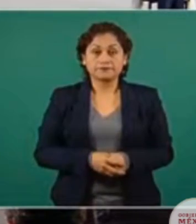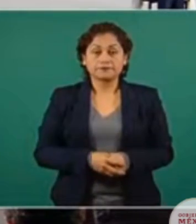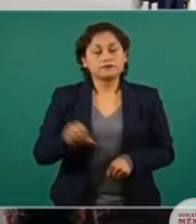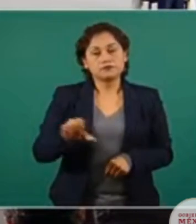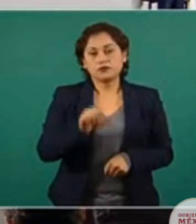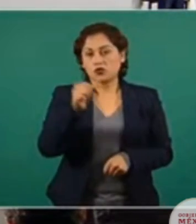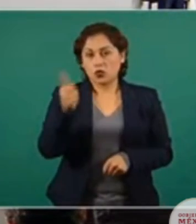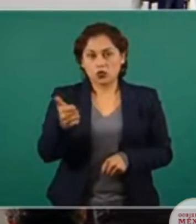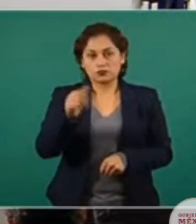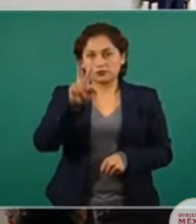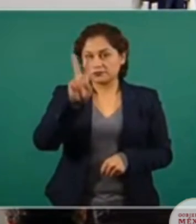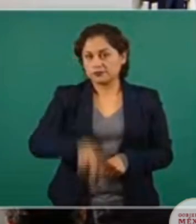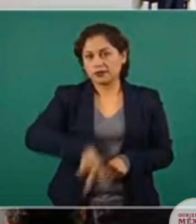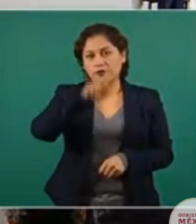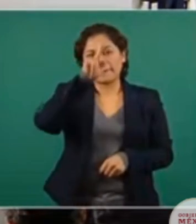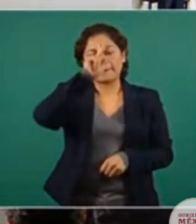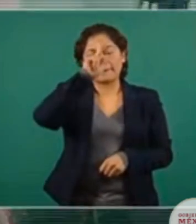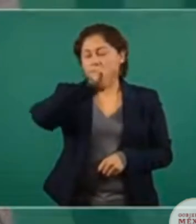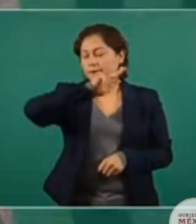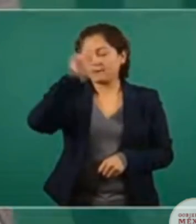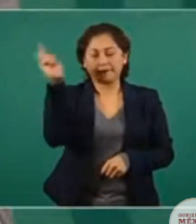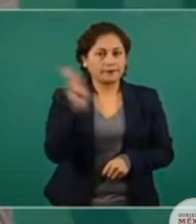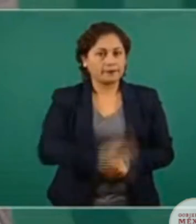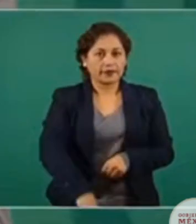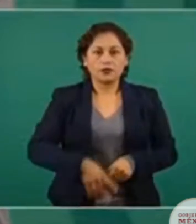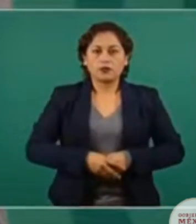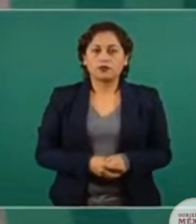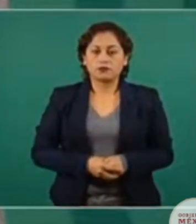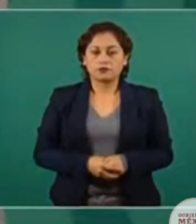más ofensivo es el de